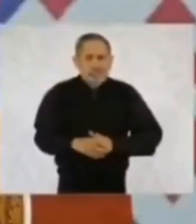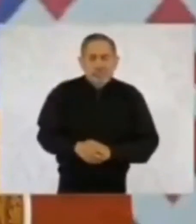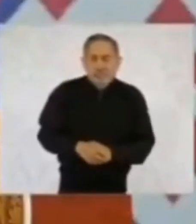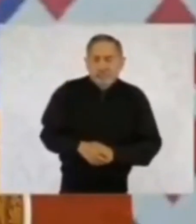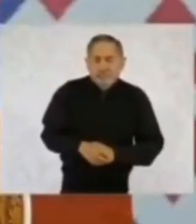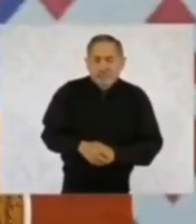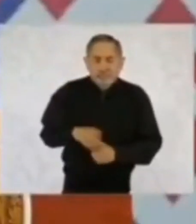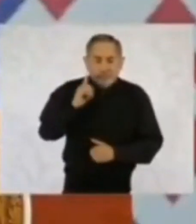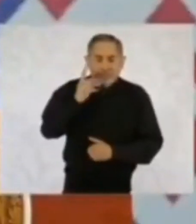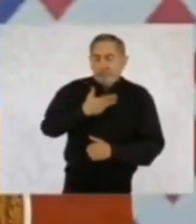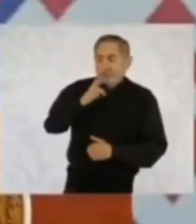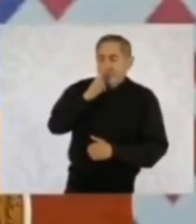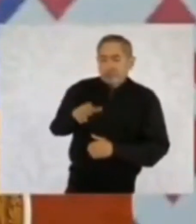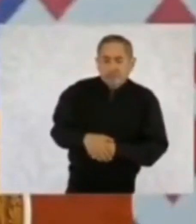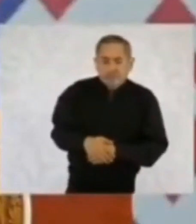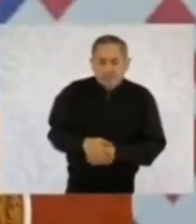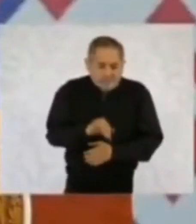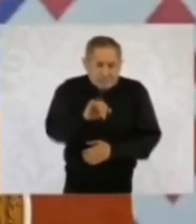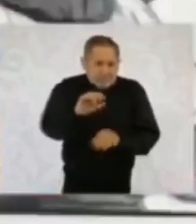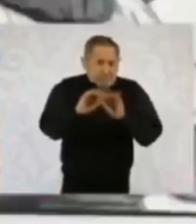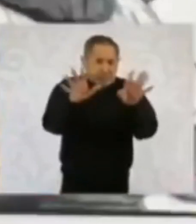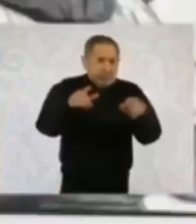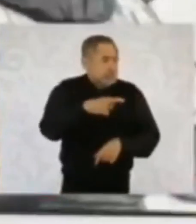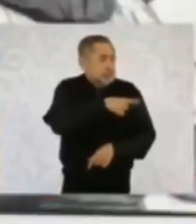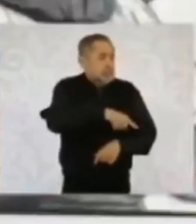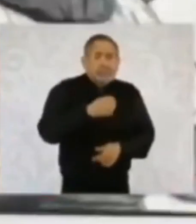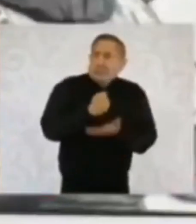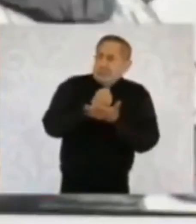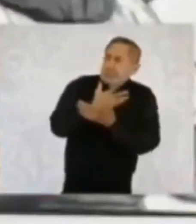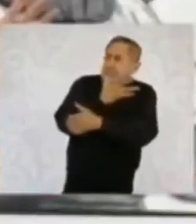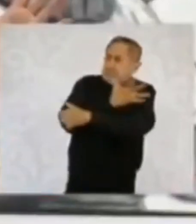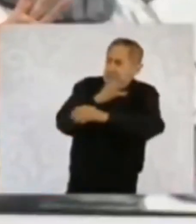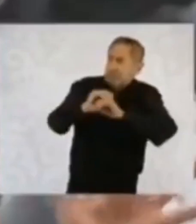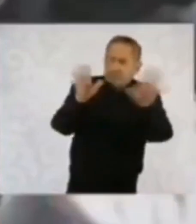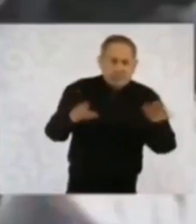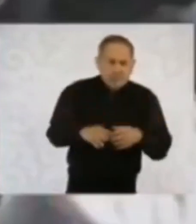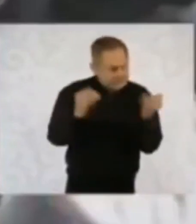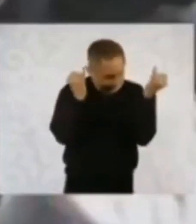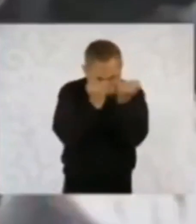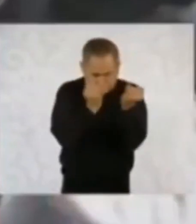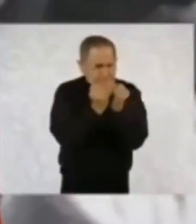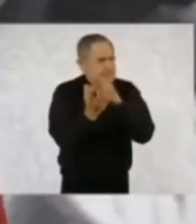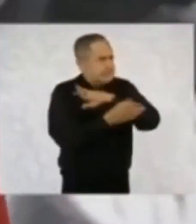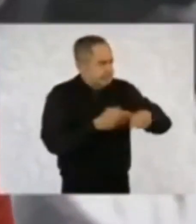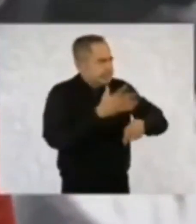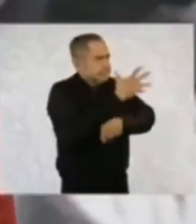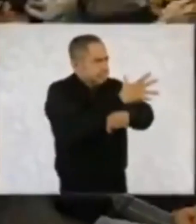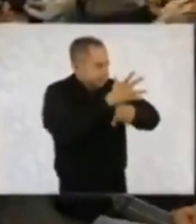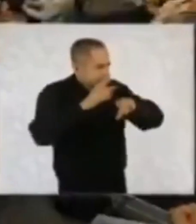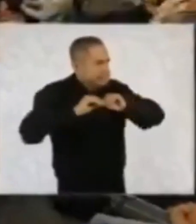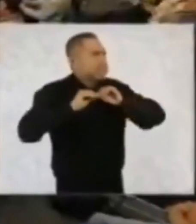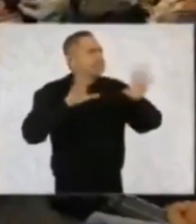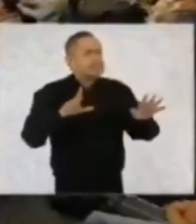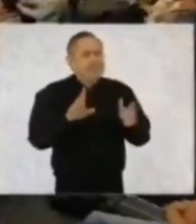Pues sí. Luego piden transparencia. Pues transparencia es… Bueno,